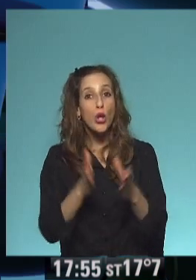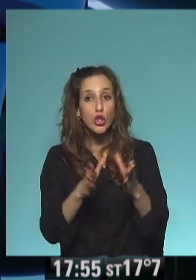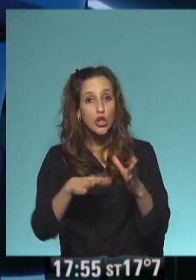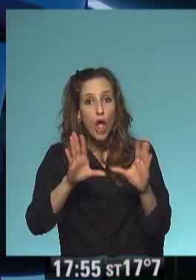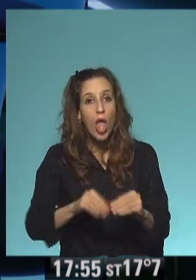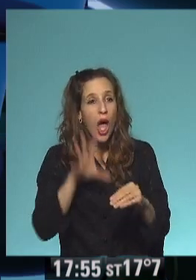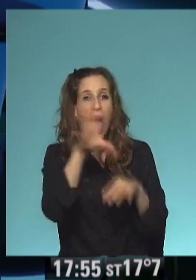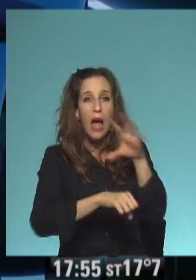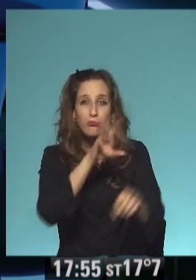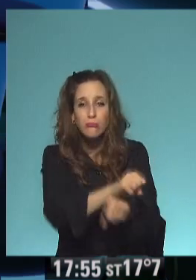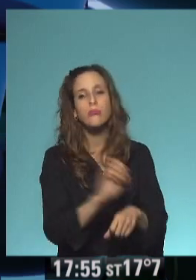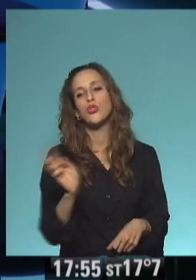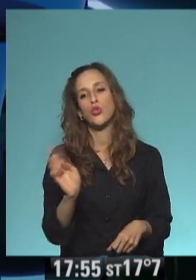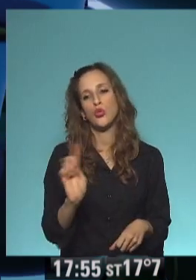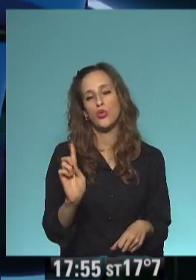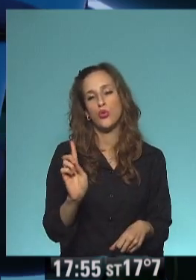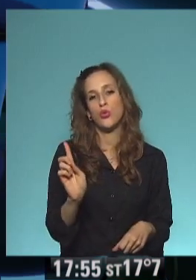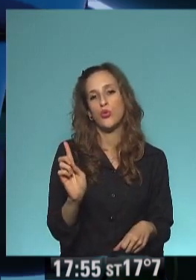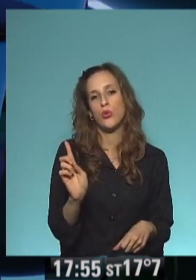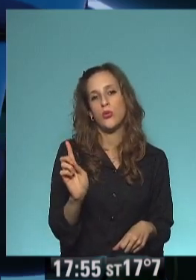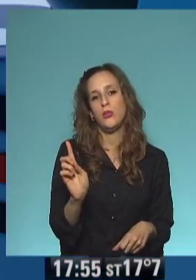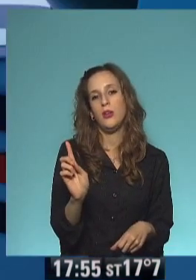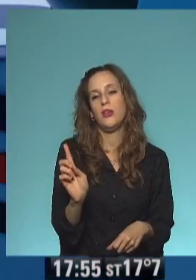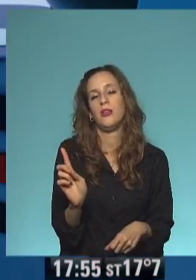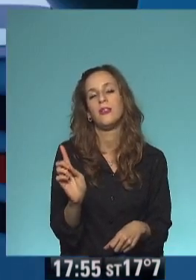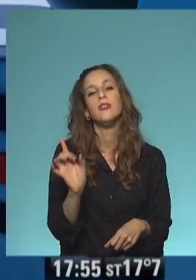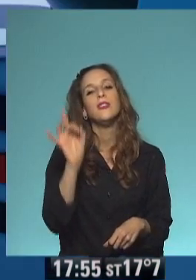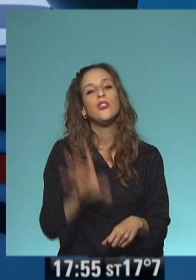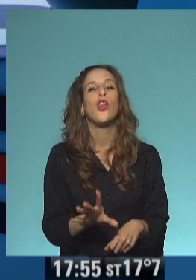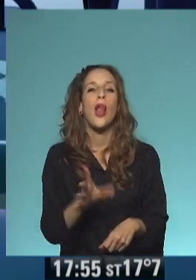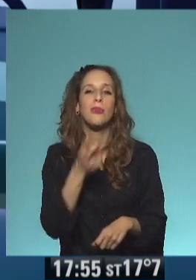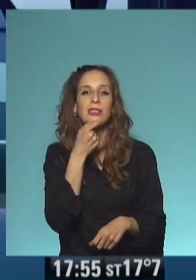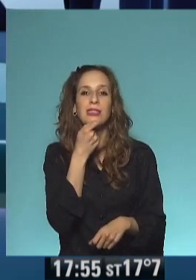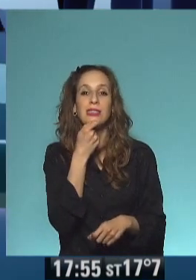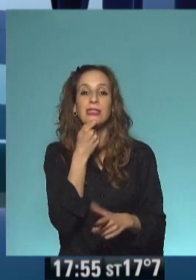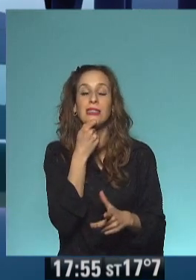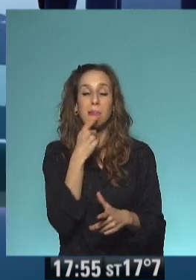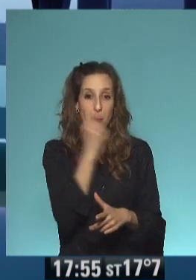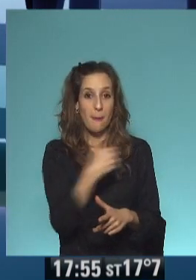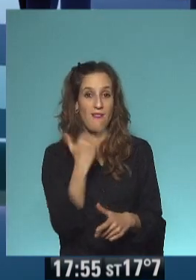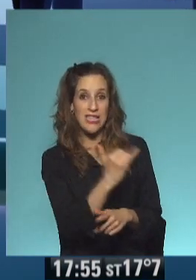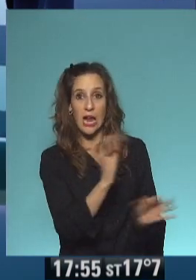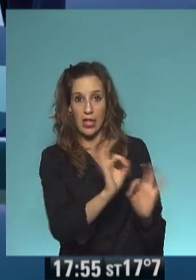no. Nada más a los que no les avisan a los papás que vienen al bosque.